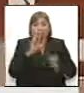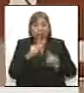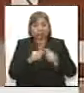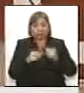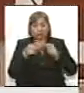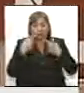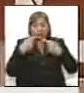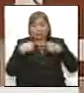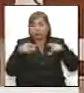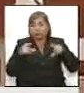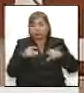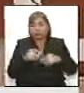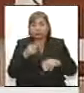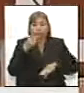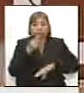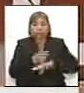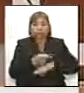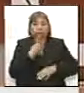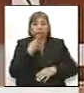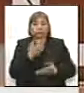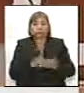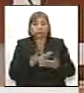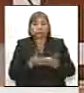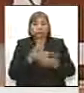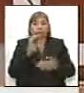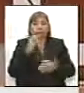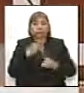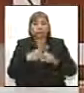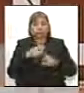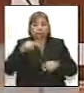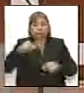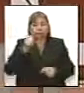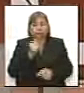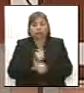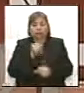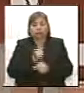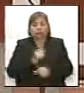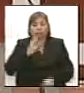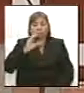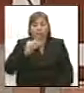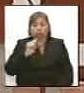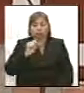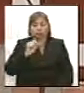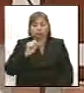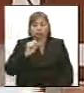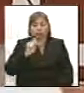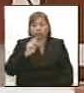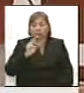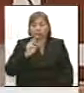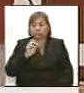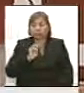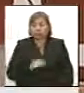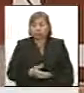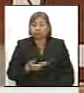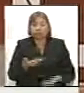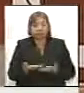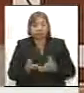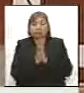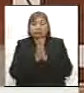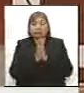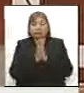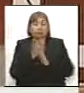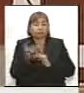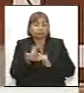presentó una seria denuncia formulada por una ex trabajadora del congresista Jorge Castro Bravo, quien habría estado